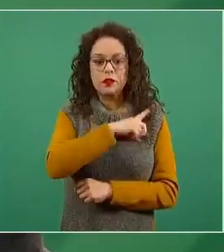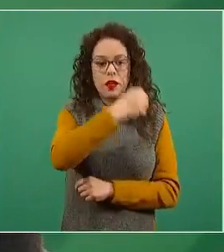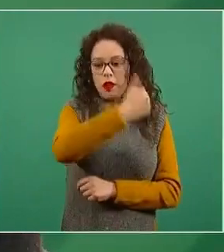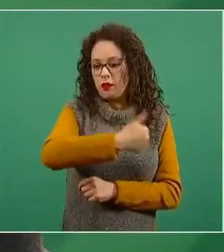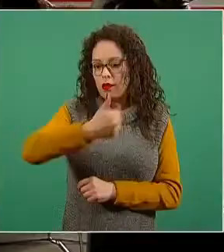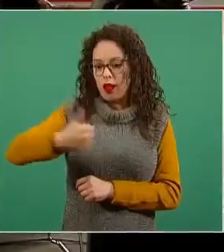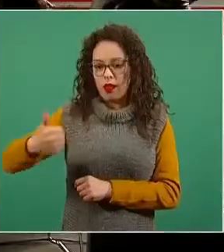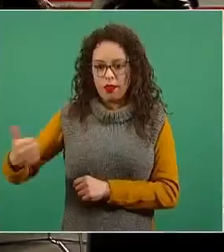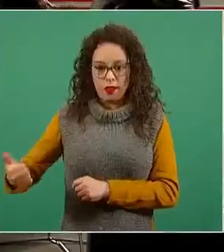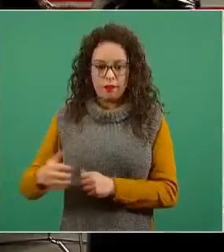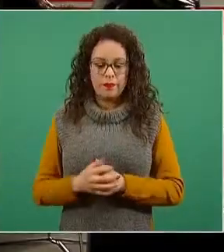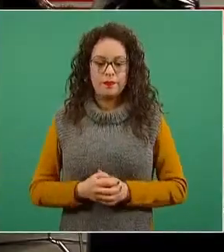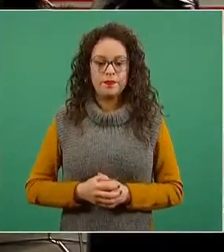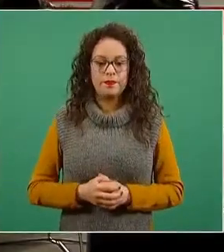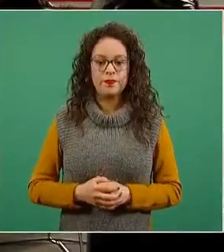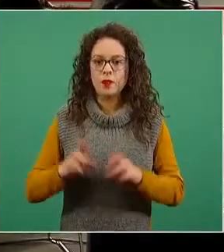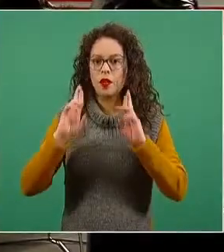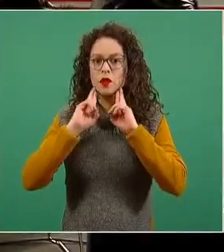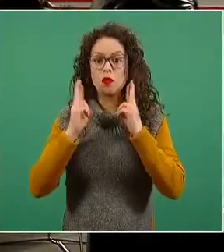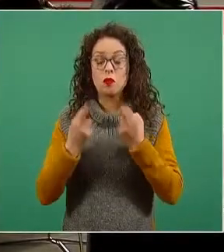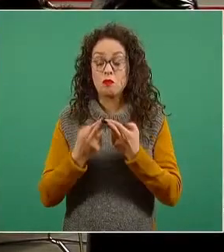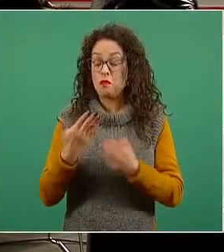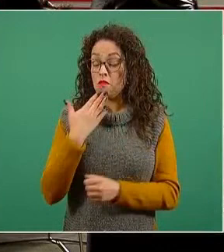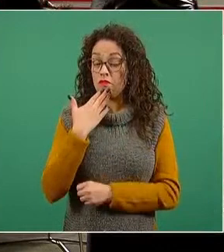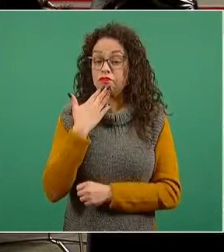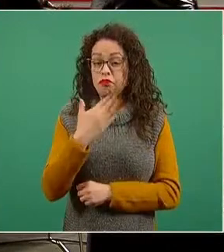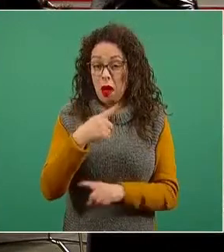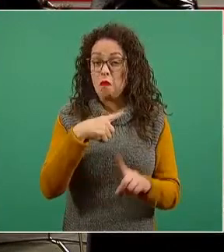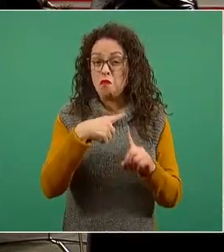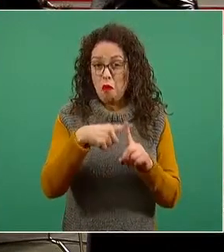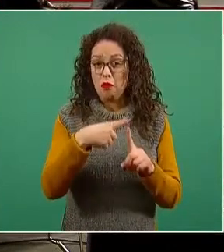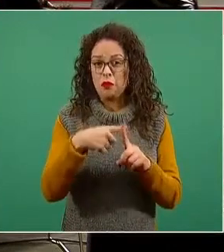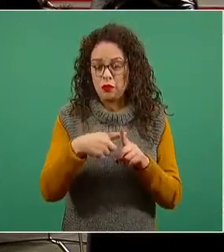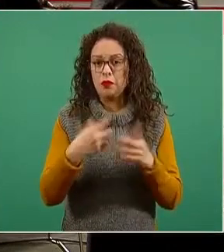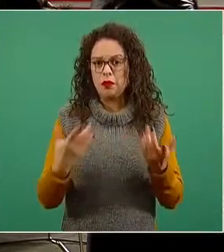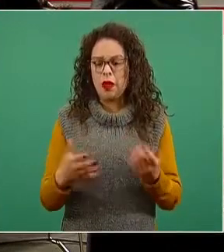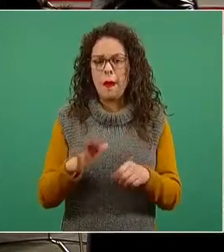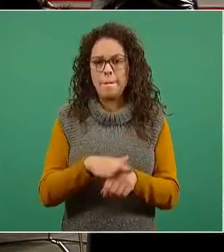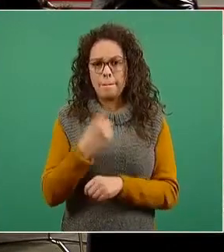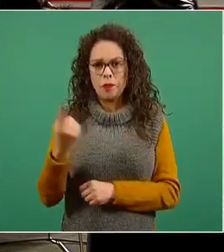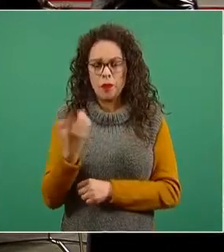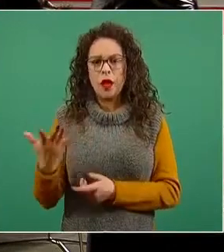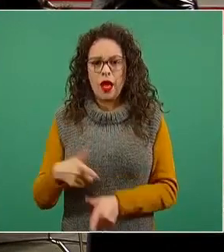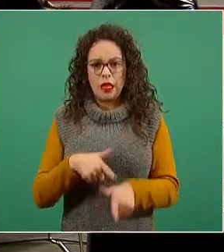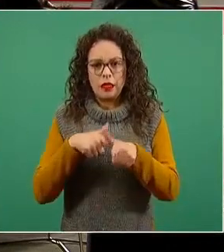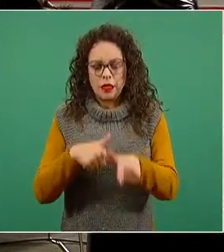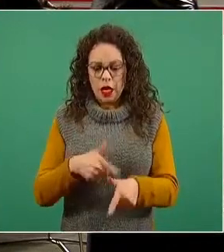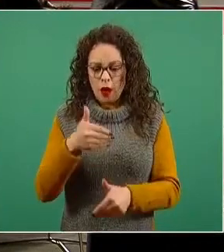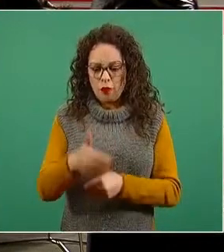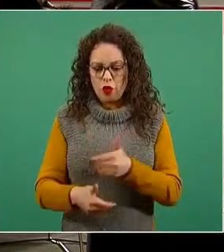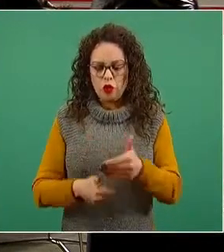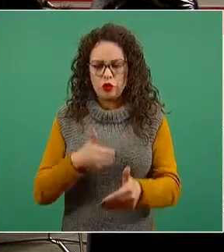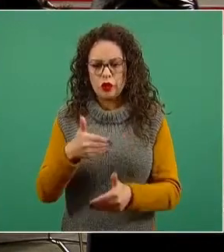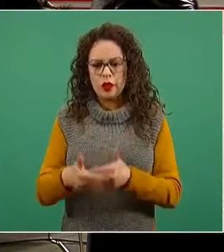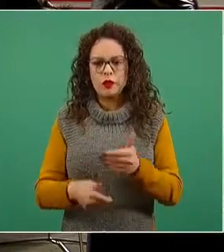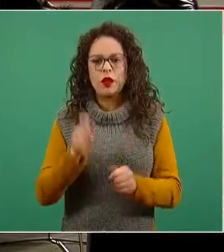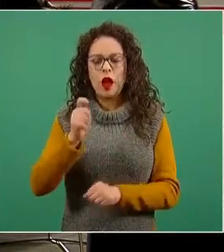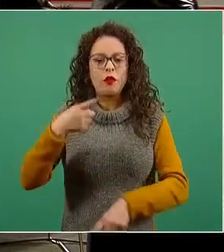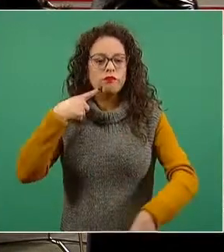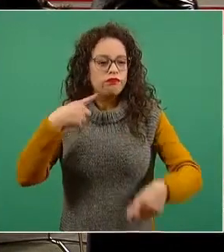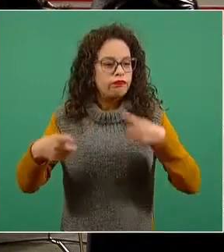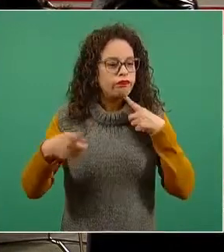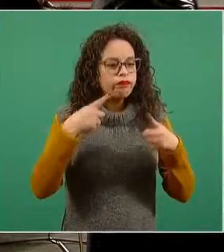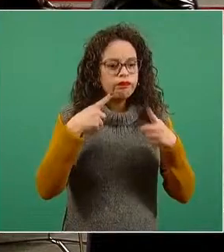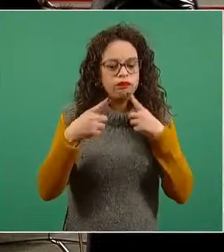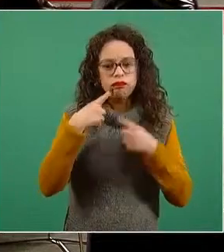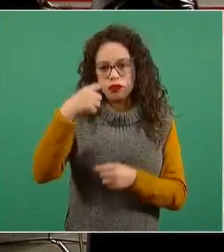estados. La reunión fue muy productiva desde mi punto de vista, sirvió para continuar este proceso de diálogo, de